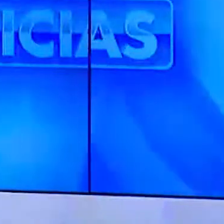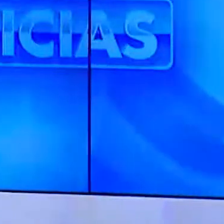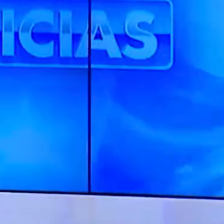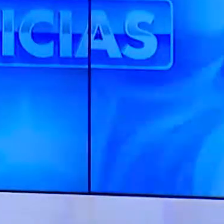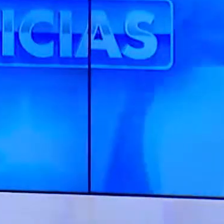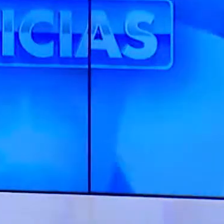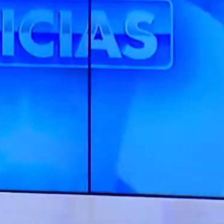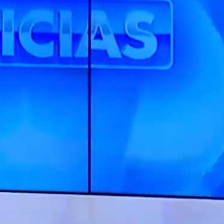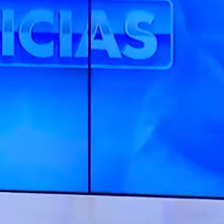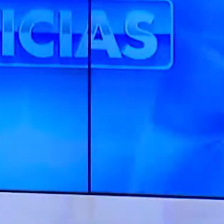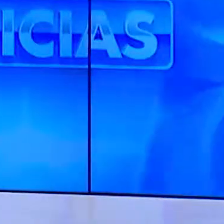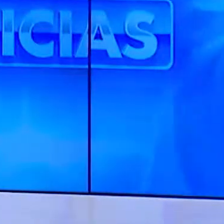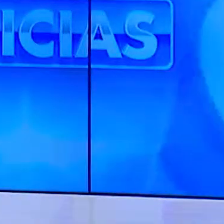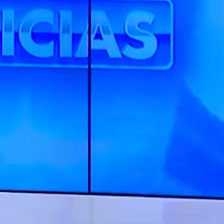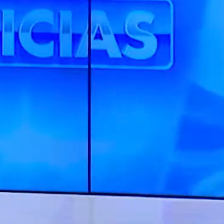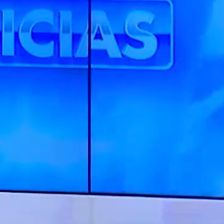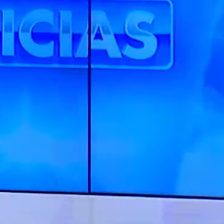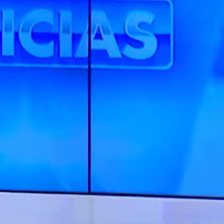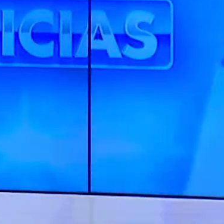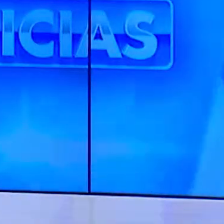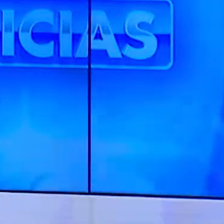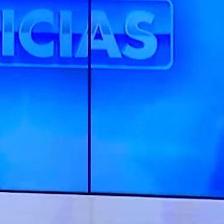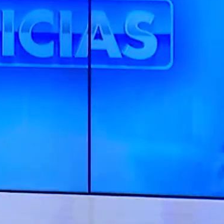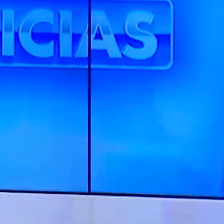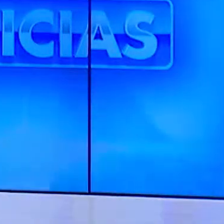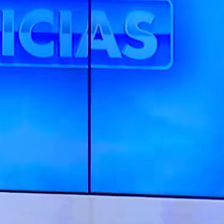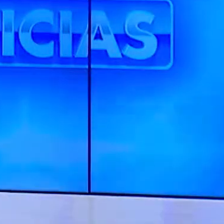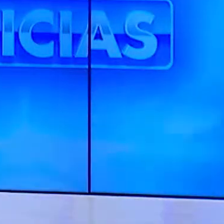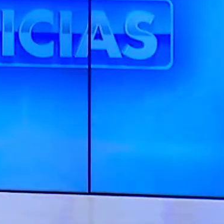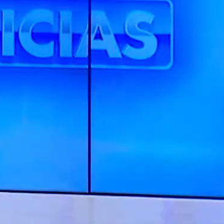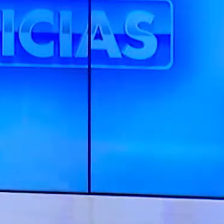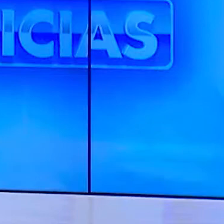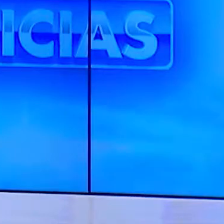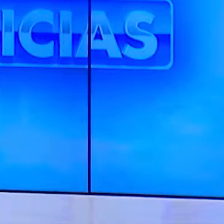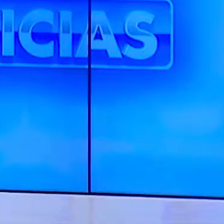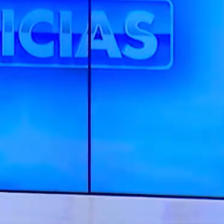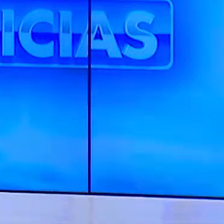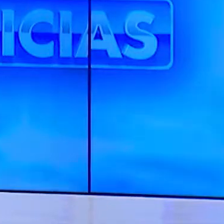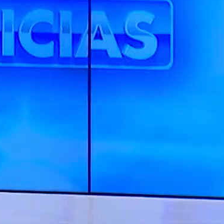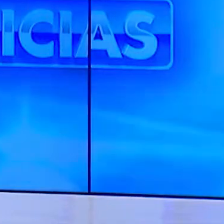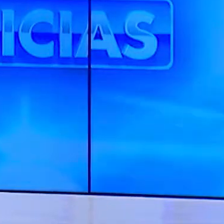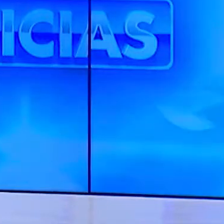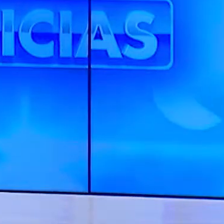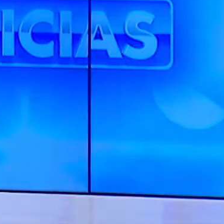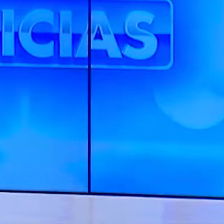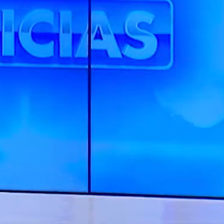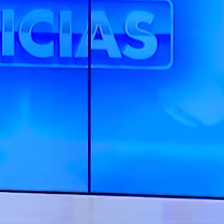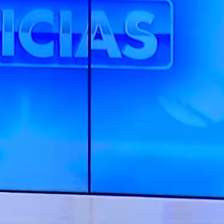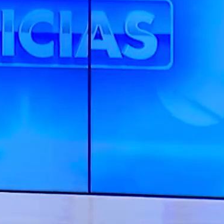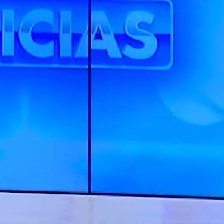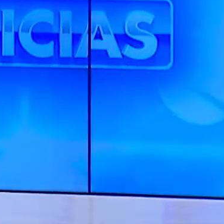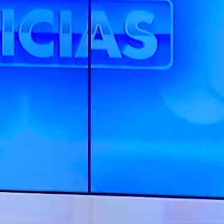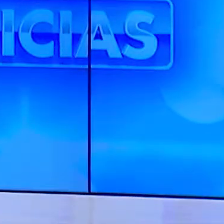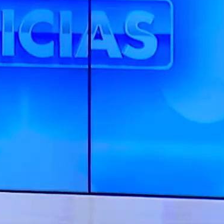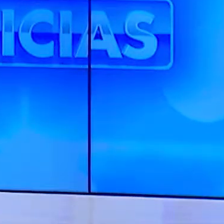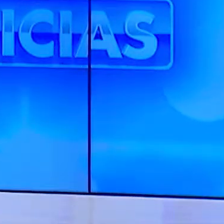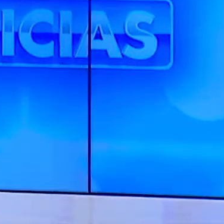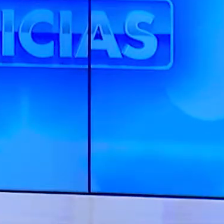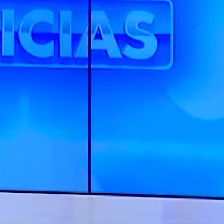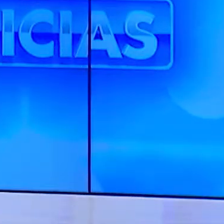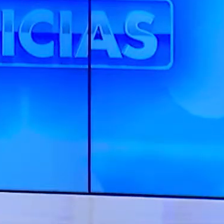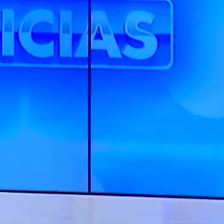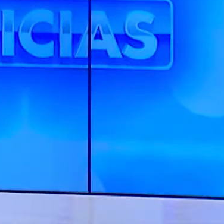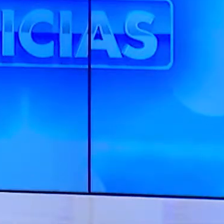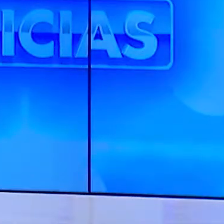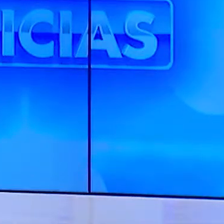Iniciamos con la información. Y frente al riesgo que afrontan en Bucaramanga los ciclistas, la Fuerza Pública lanzó una campaña para proteger